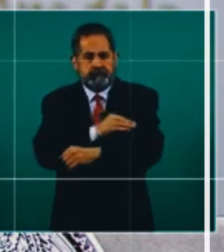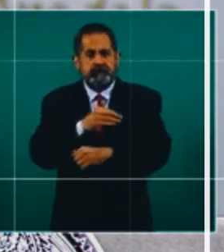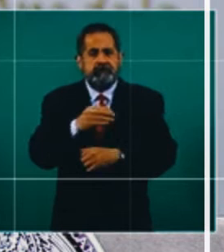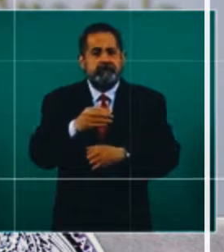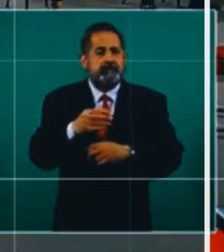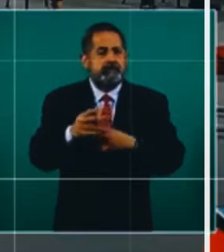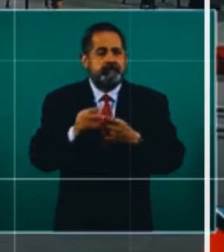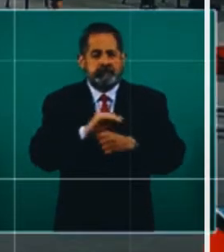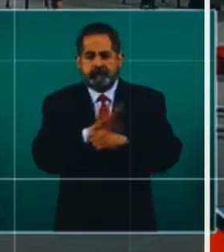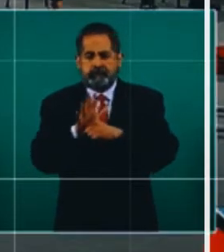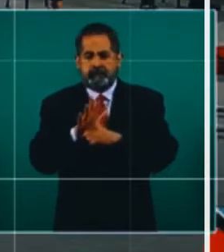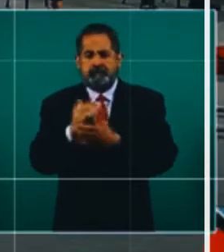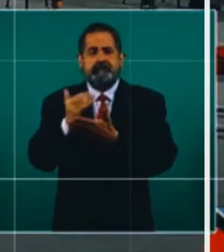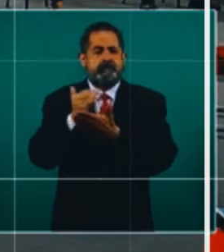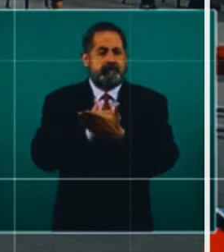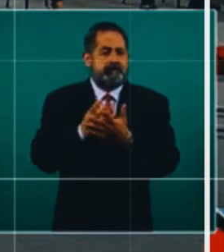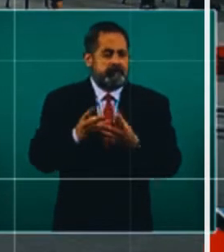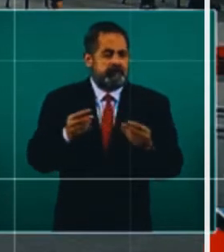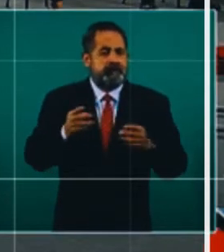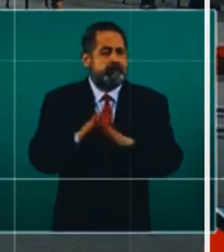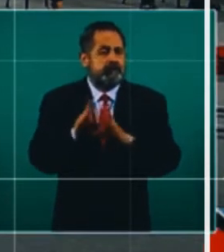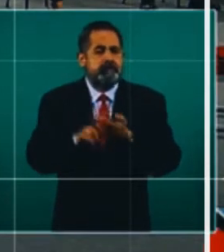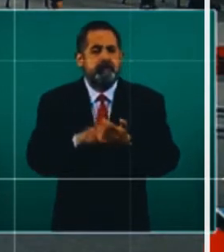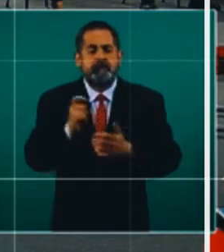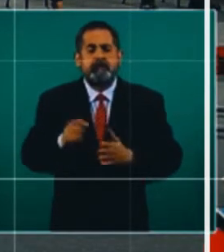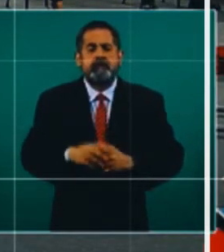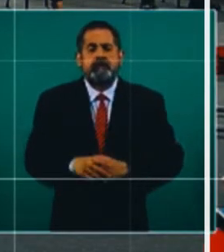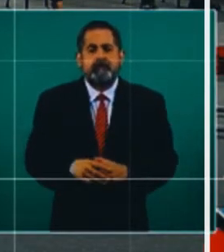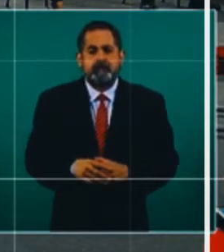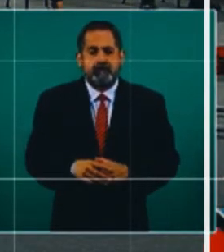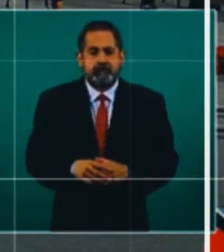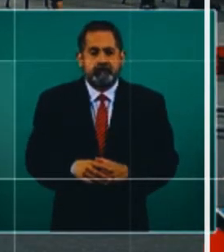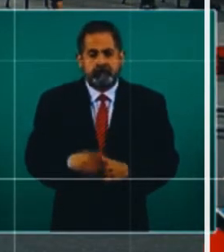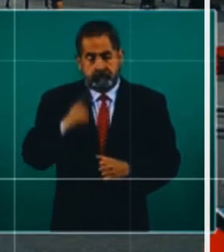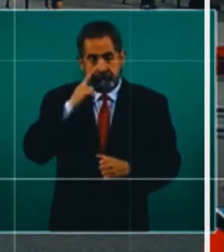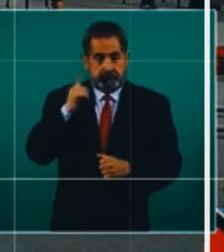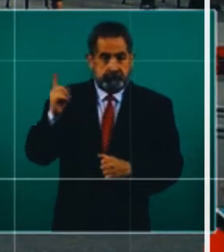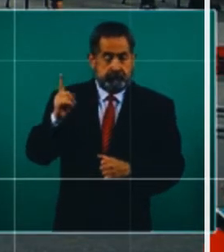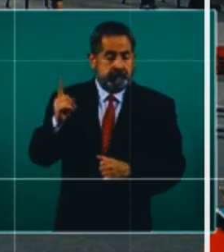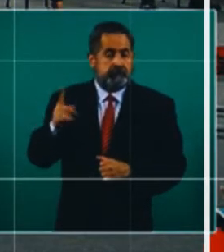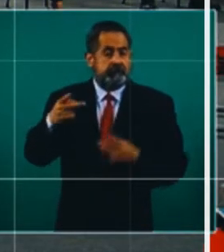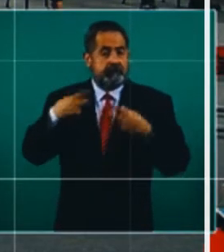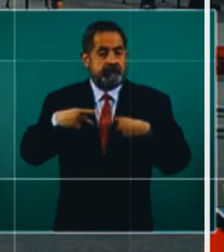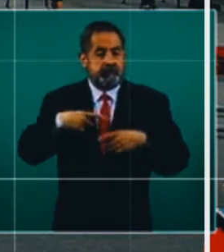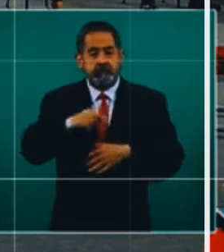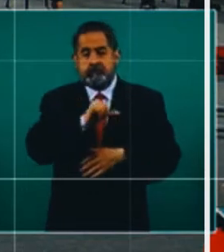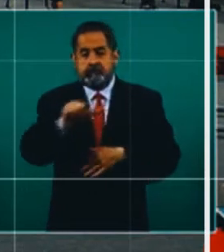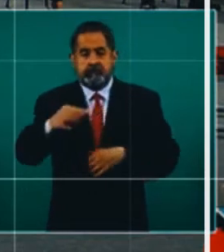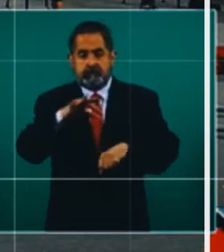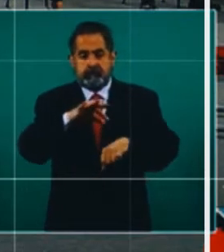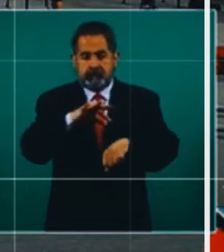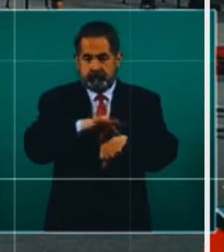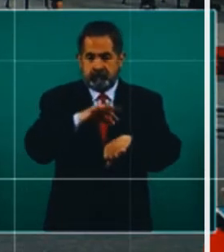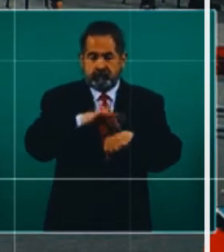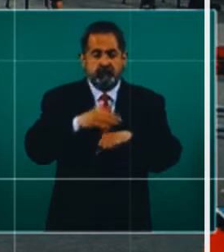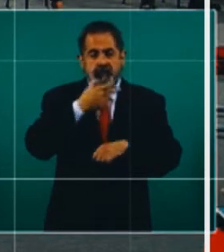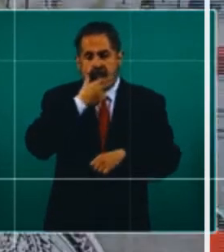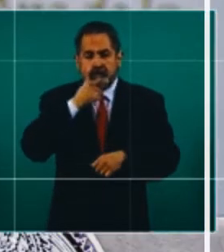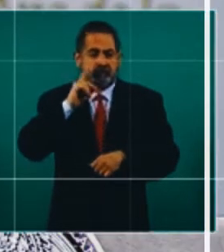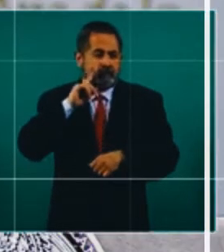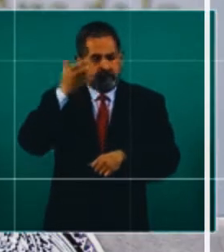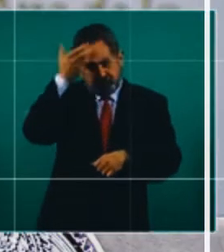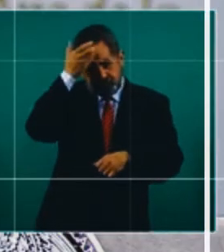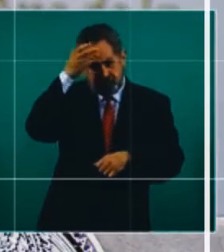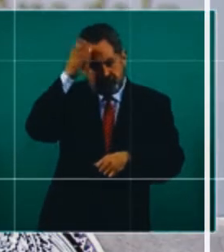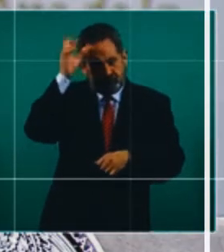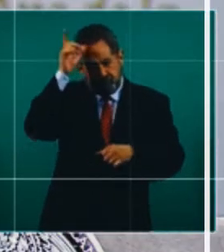virus SARS-CoV-2 causante de la COVID-19. Vemos al inicio el personal de salud y en unos minutos